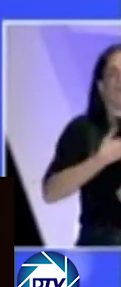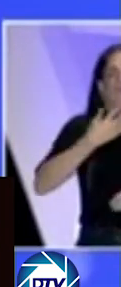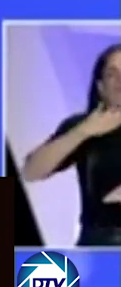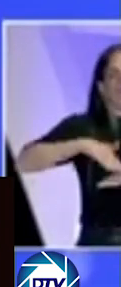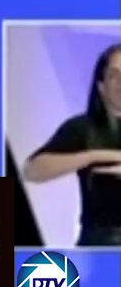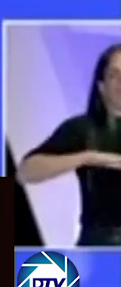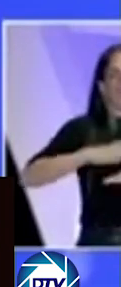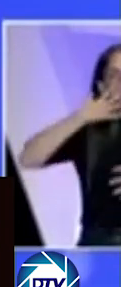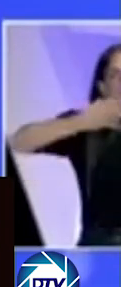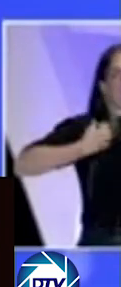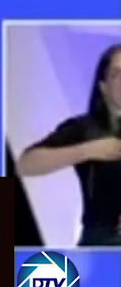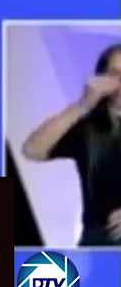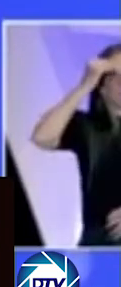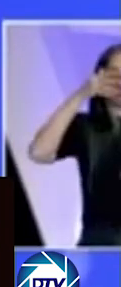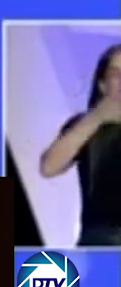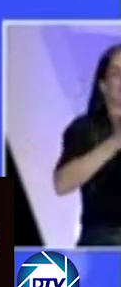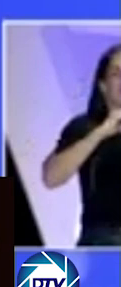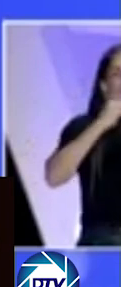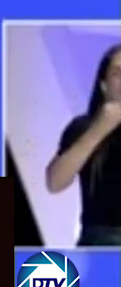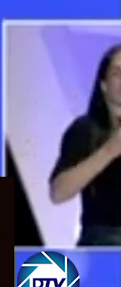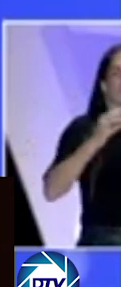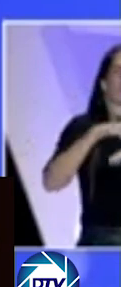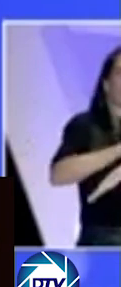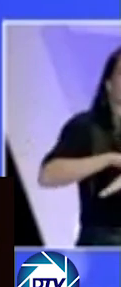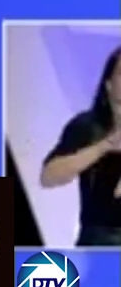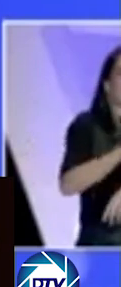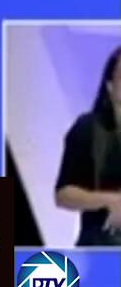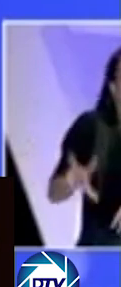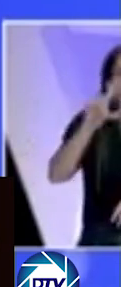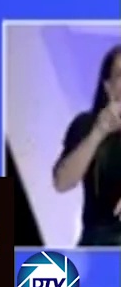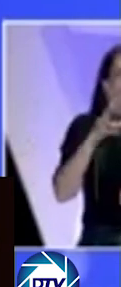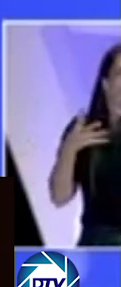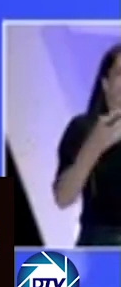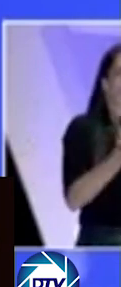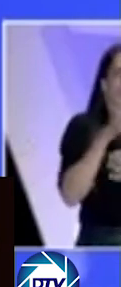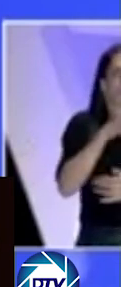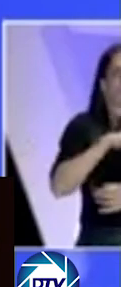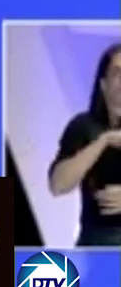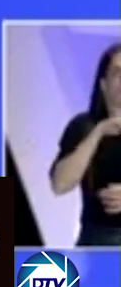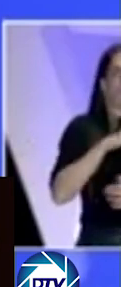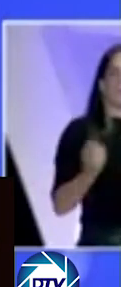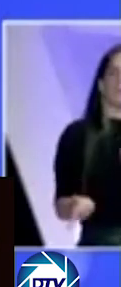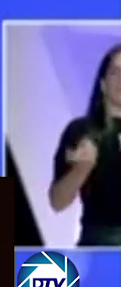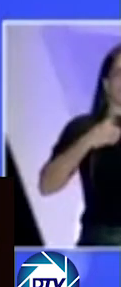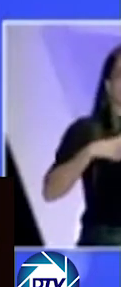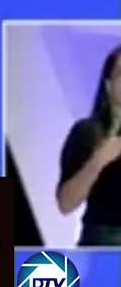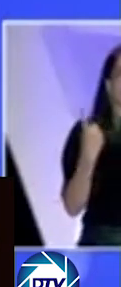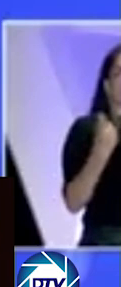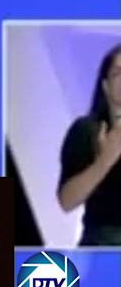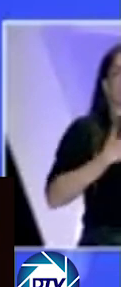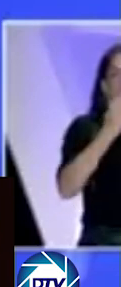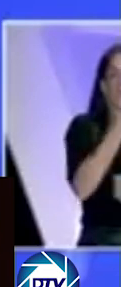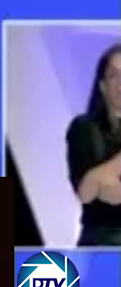carlos concretamente hablan de elevar la persona fiscala en españa 6 puntos del pib estamos hablando del orden de 80.000